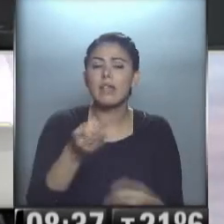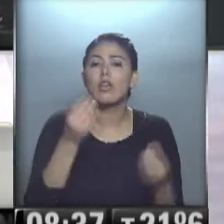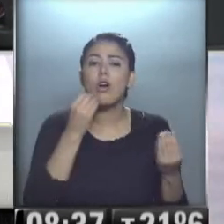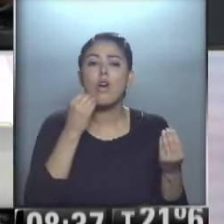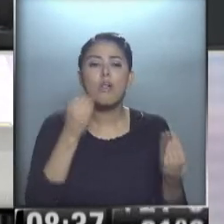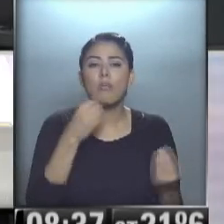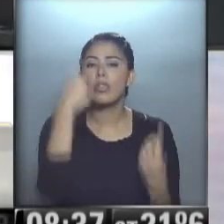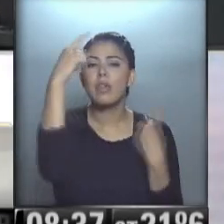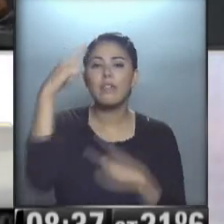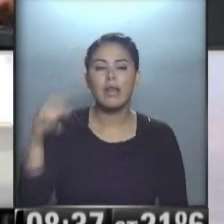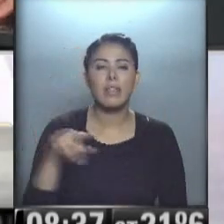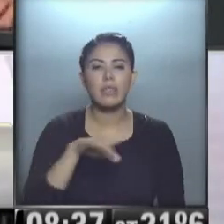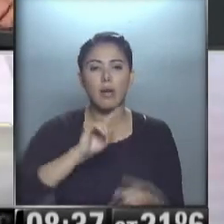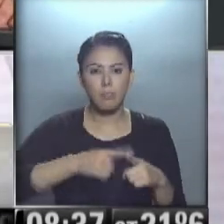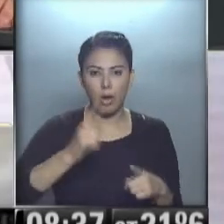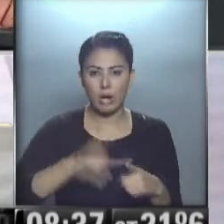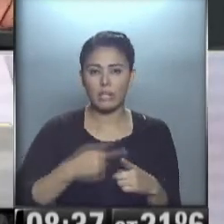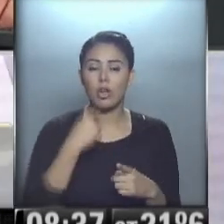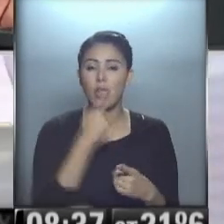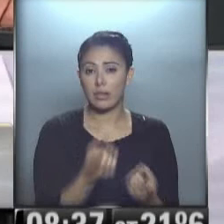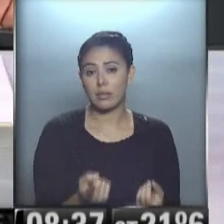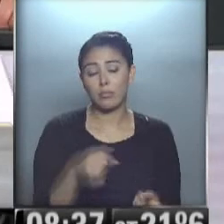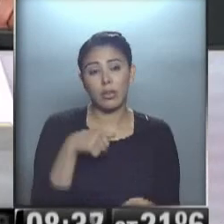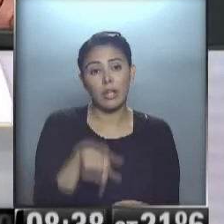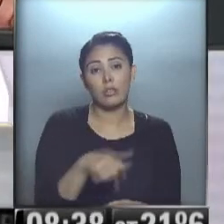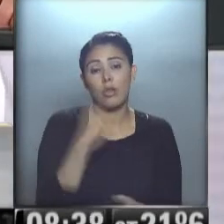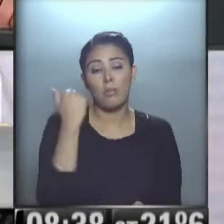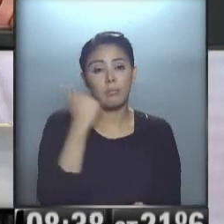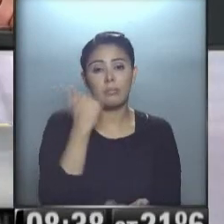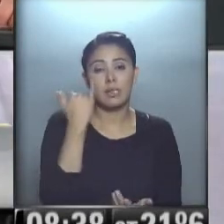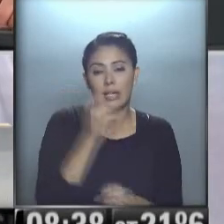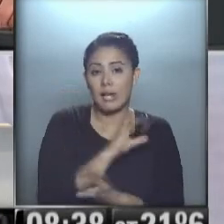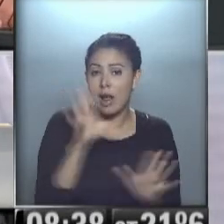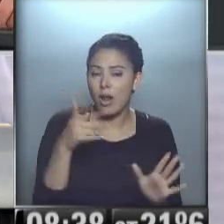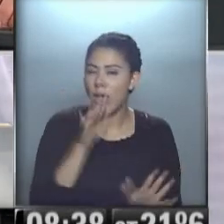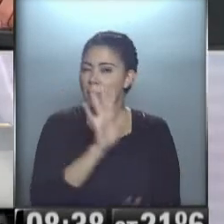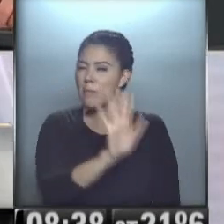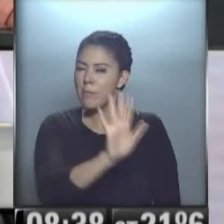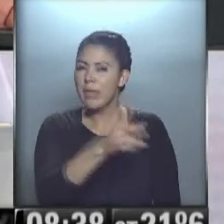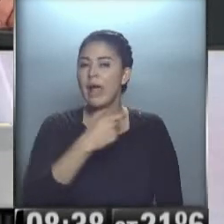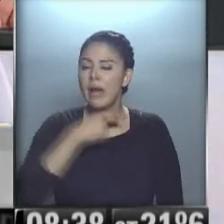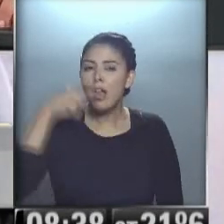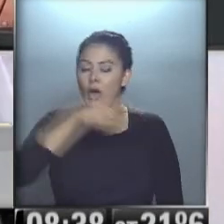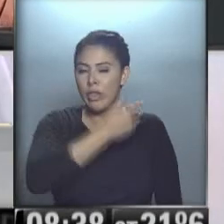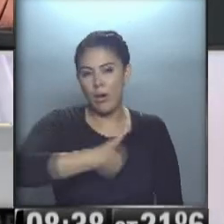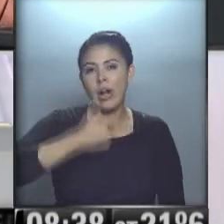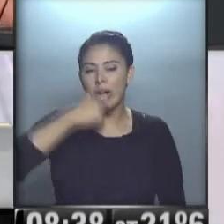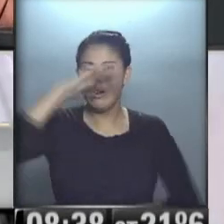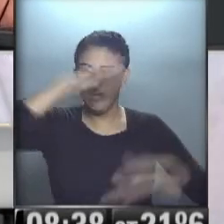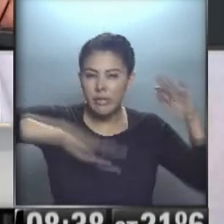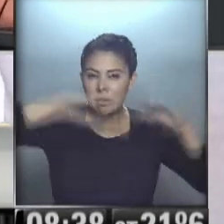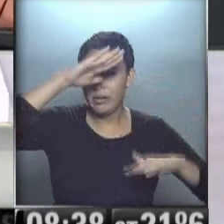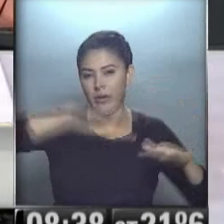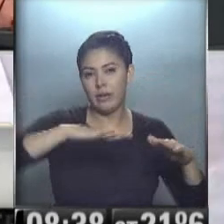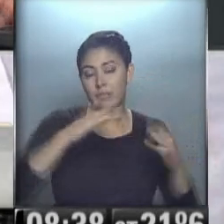por diferentes sectores políticos, porque está marcando que acá hay una amenaza de desestabilización y esto va contra